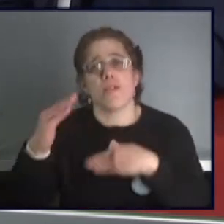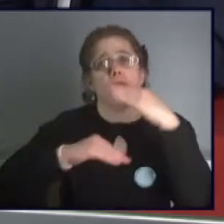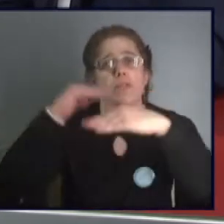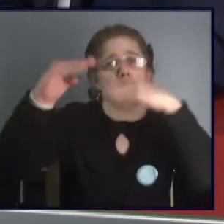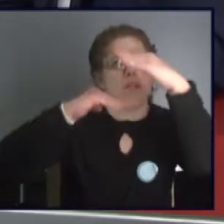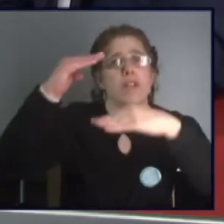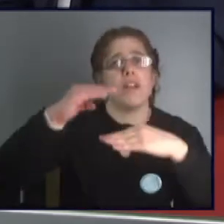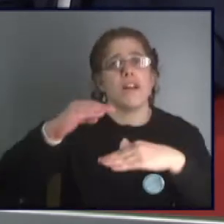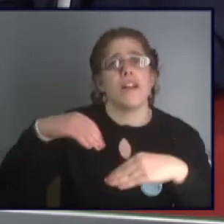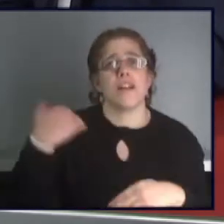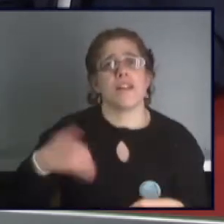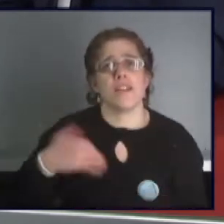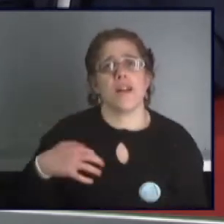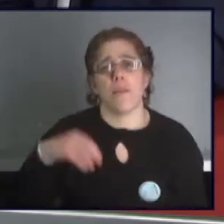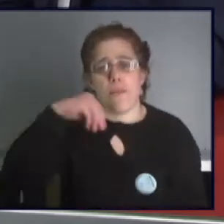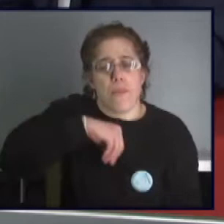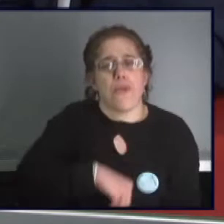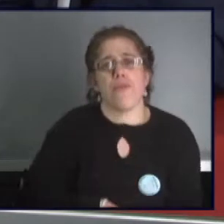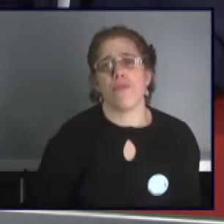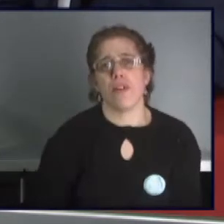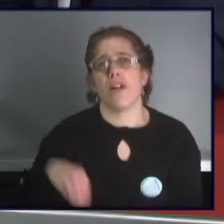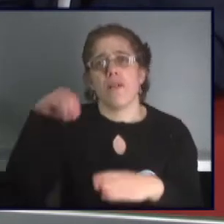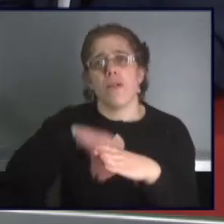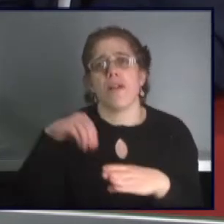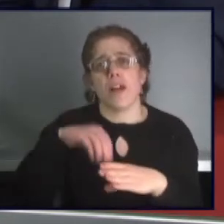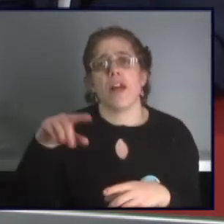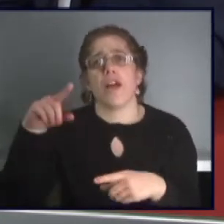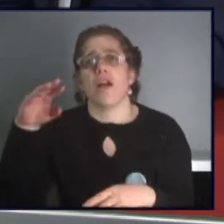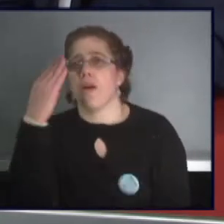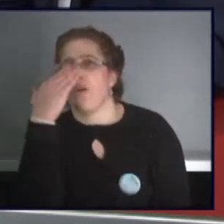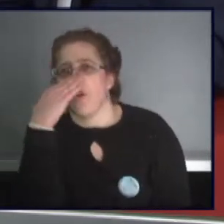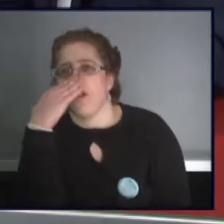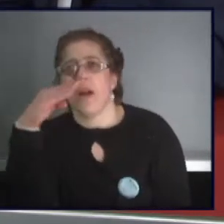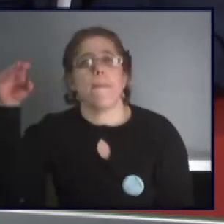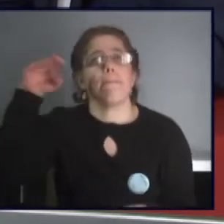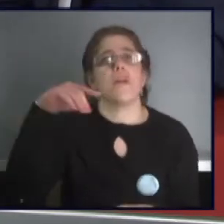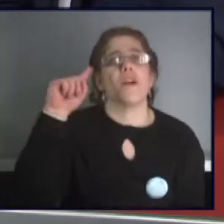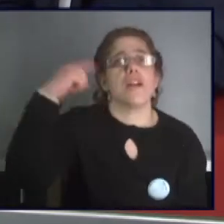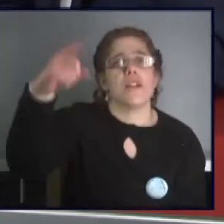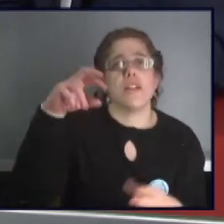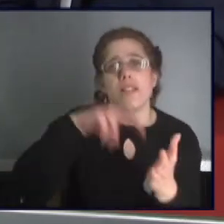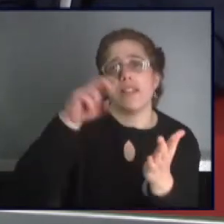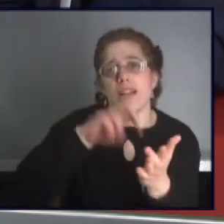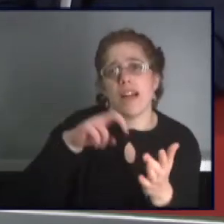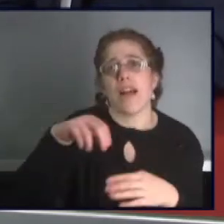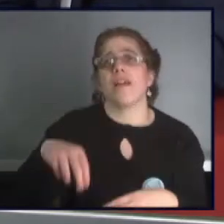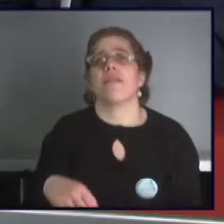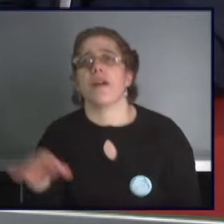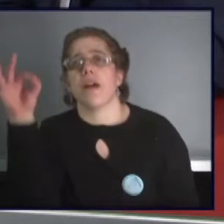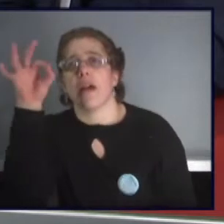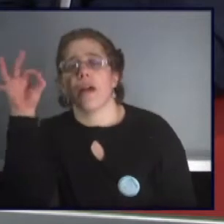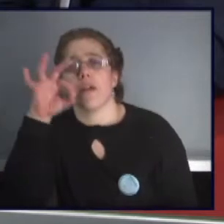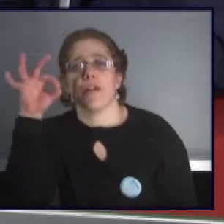dio logramos en grandes votaciones en córdoba en mendoza en salta en neuquén